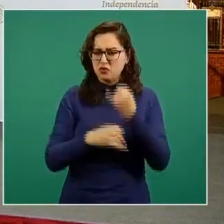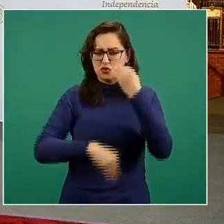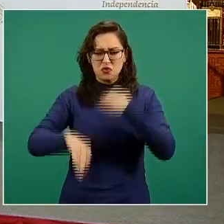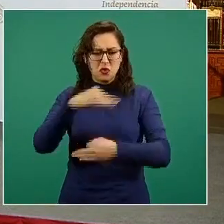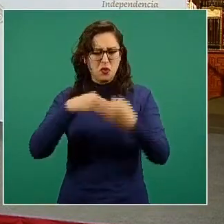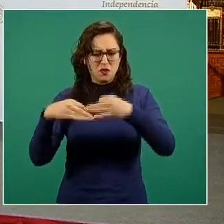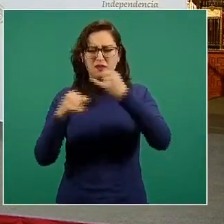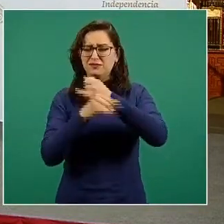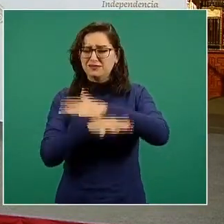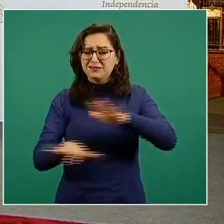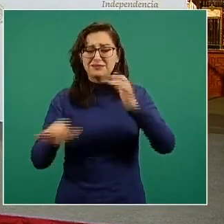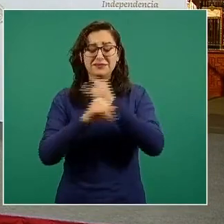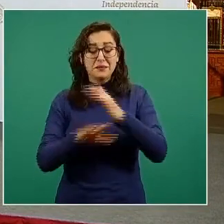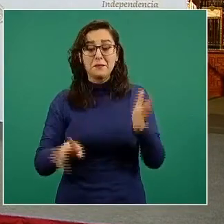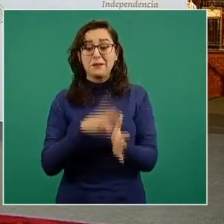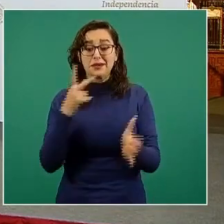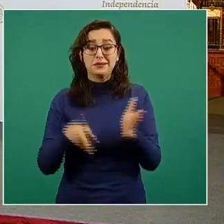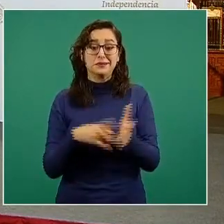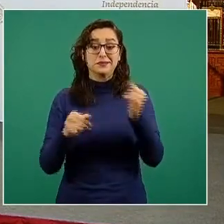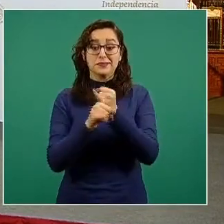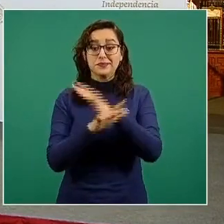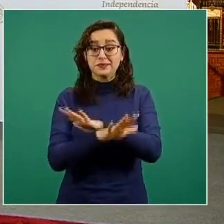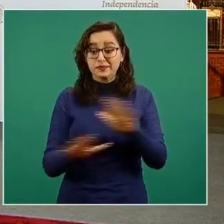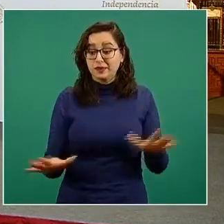están publicados en el portal